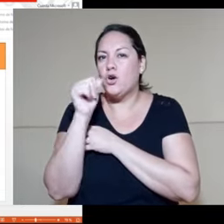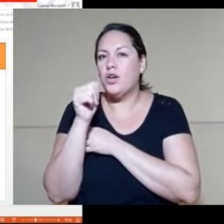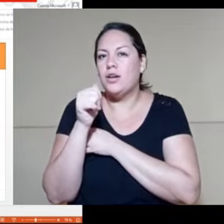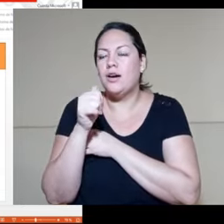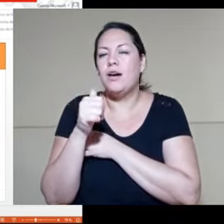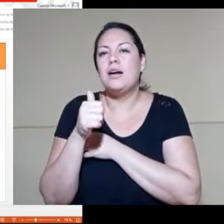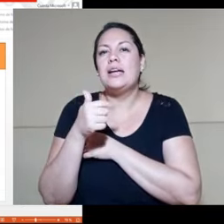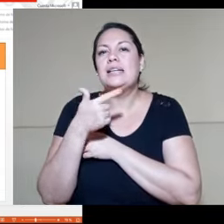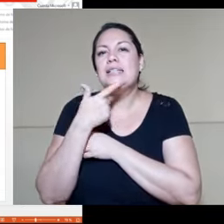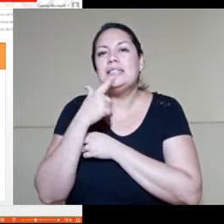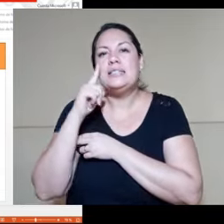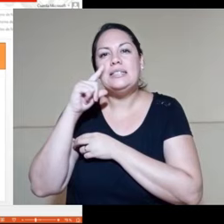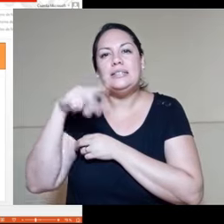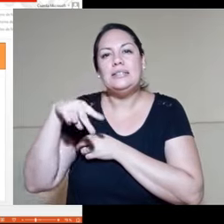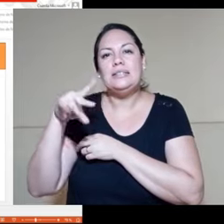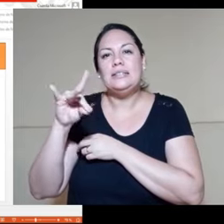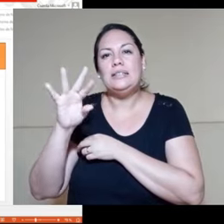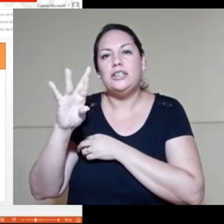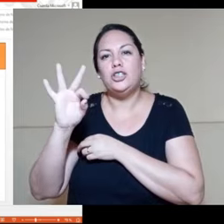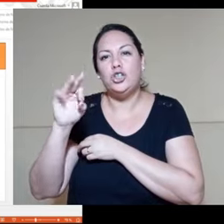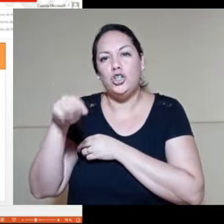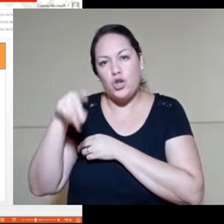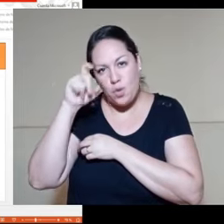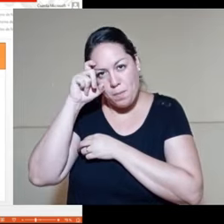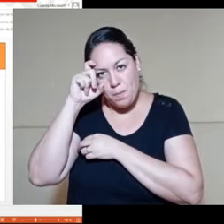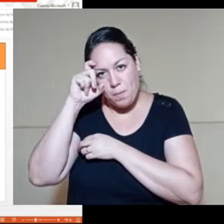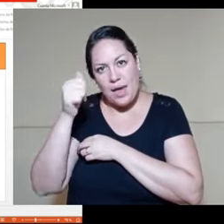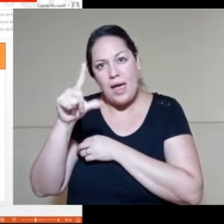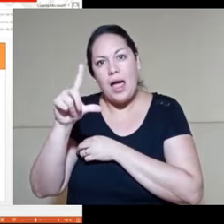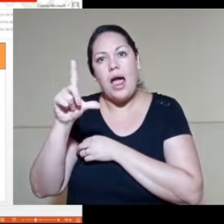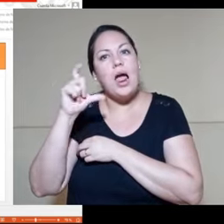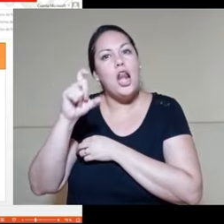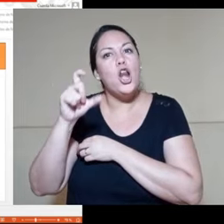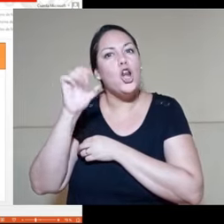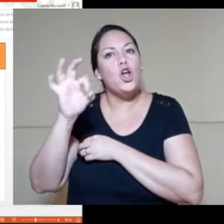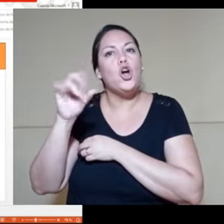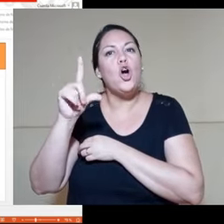mujeres alcohólicas lo que se llama el síndrome alcohólico